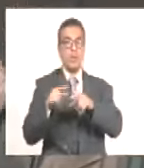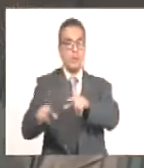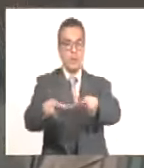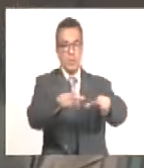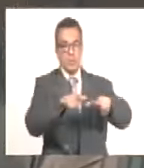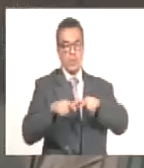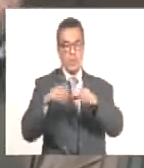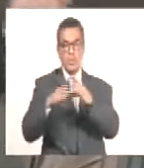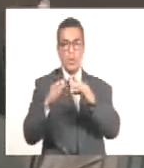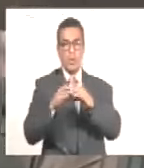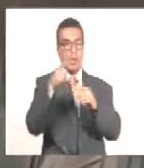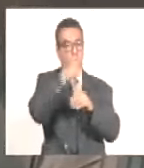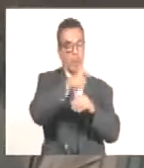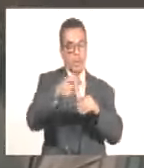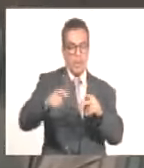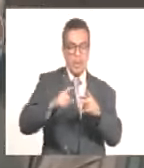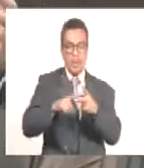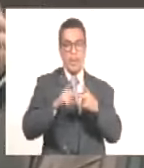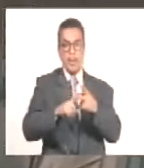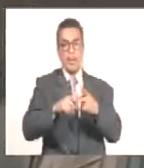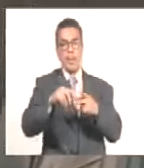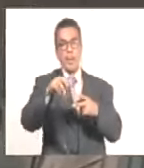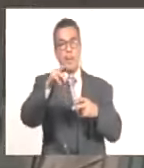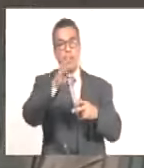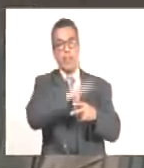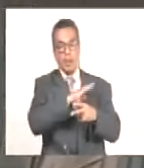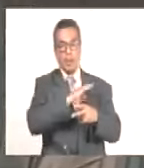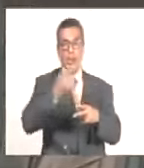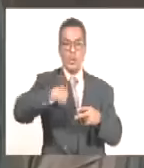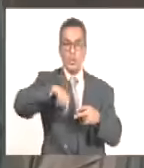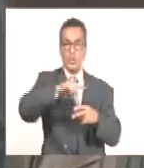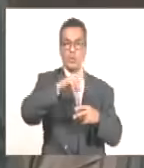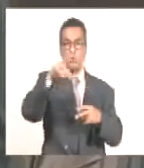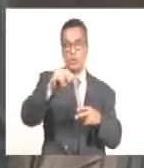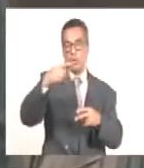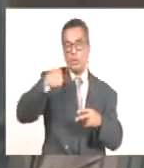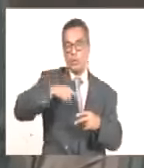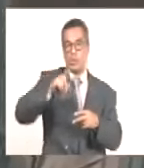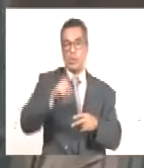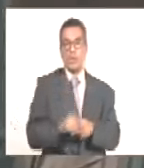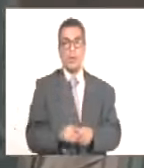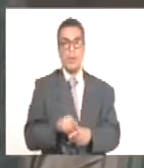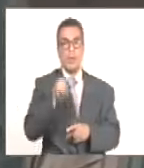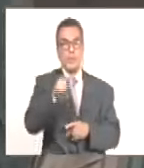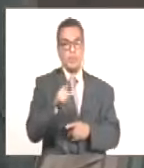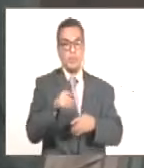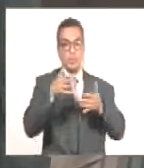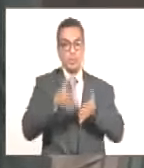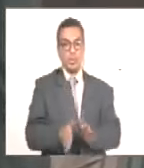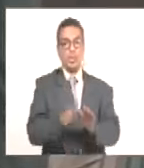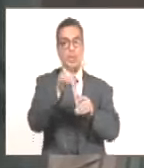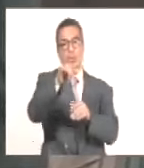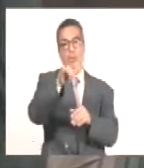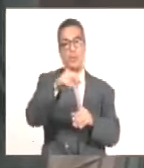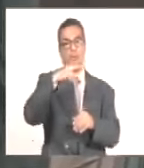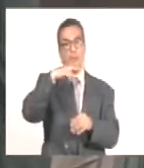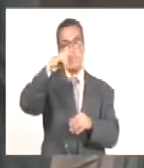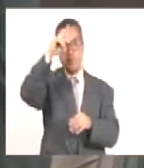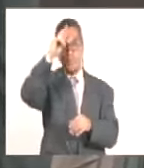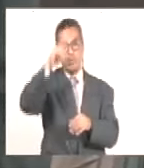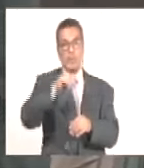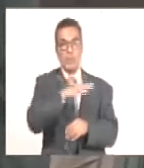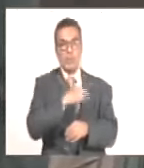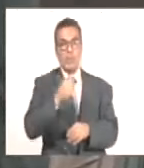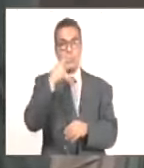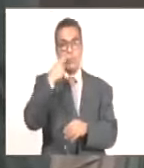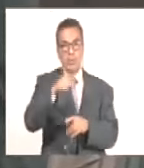territorio, como población, como religión, que nosotros no las tenemos, porque al fin y al cabo somos hijos del mismo Padre y creemos